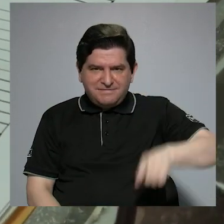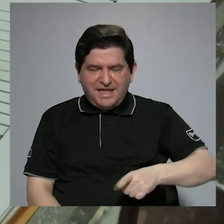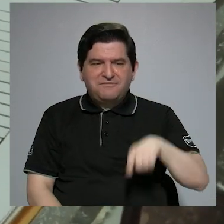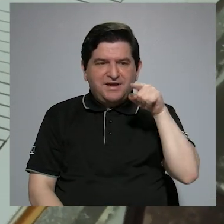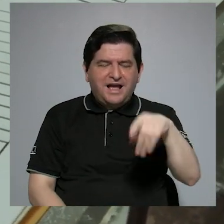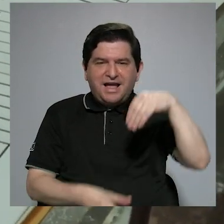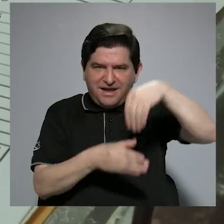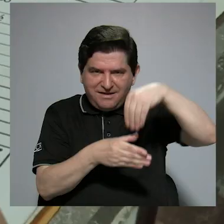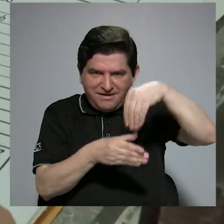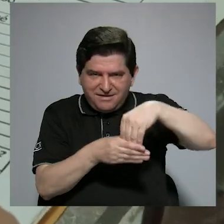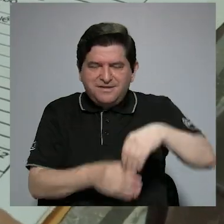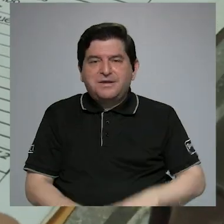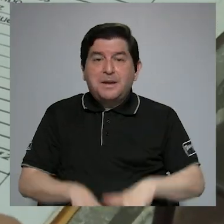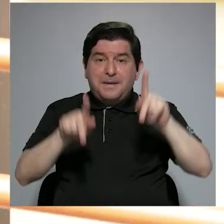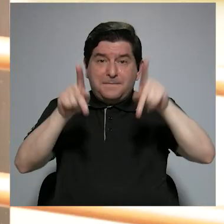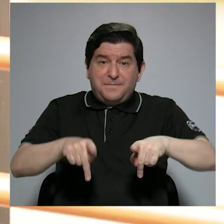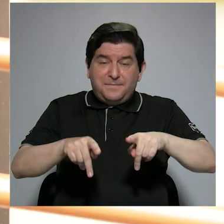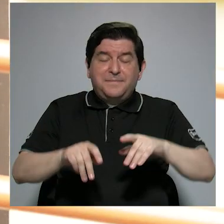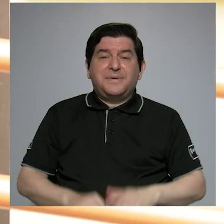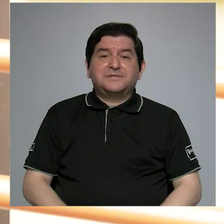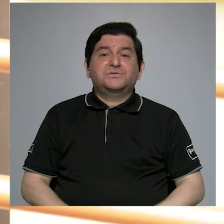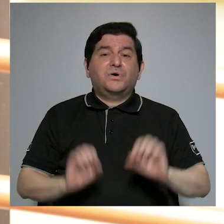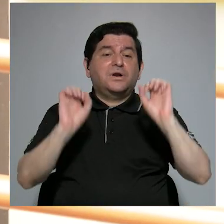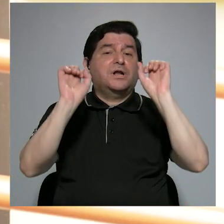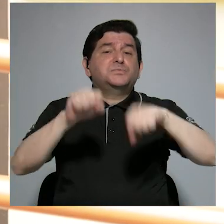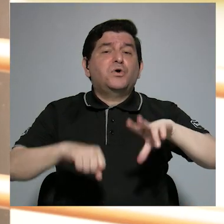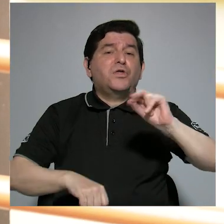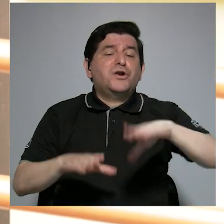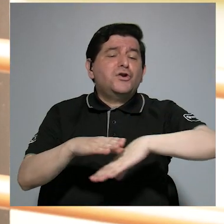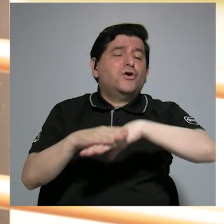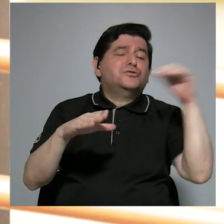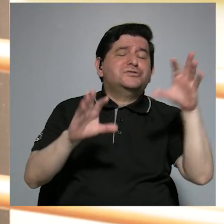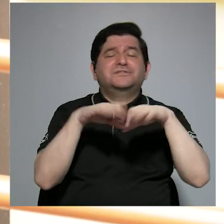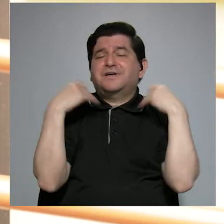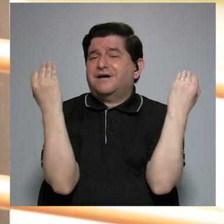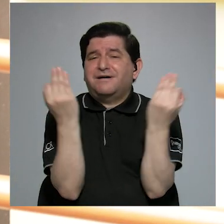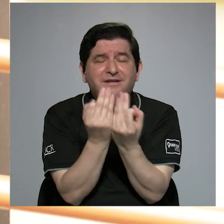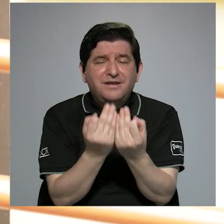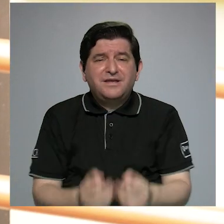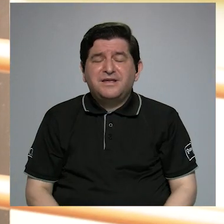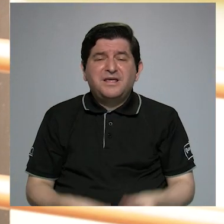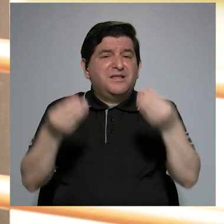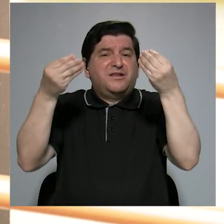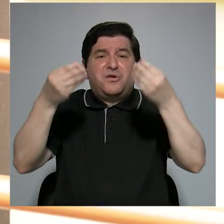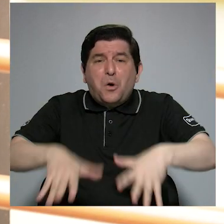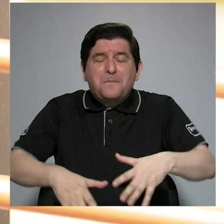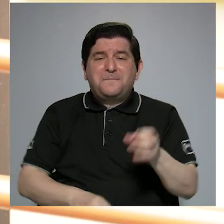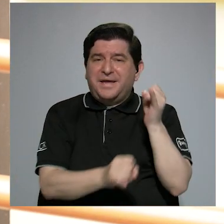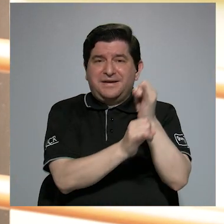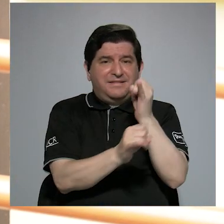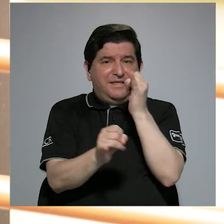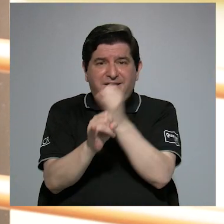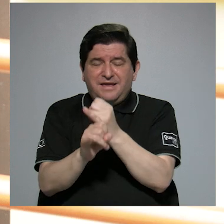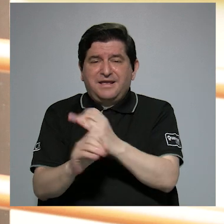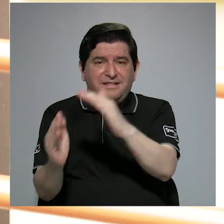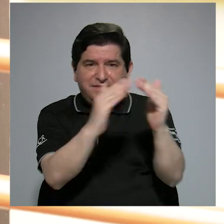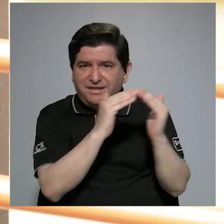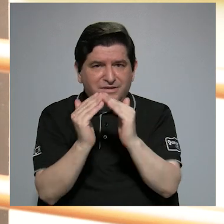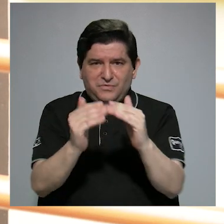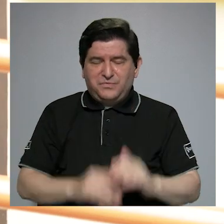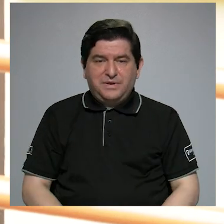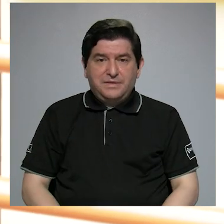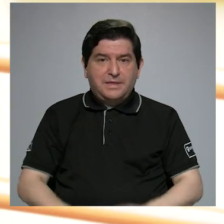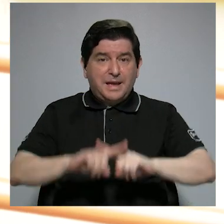estar los recursos para que las personas puedan no desarraigarse de su familia, no desarraigarse de las instituciones que hay en la